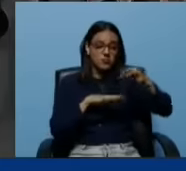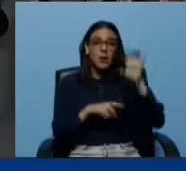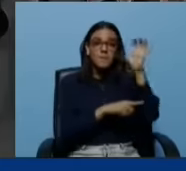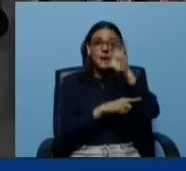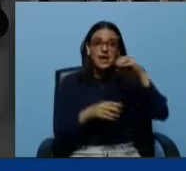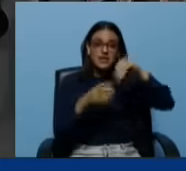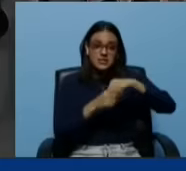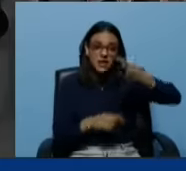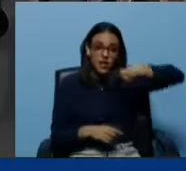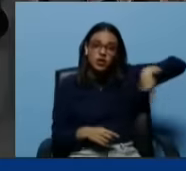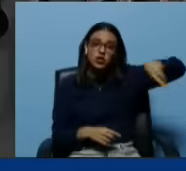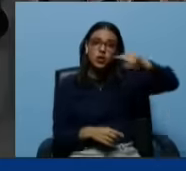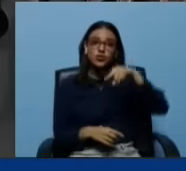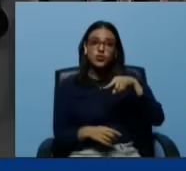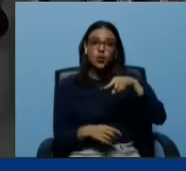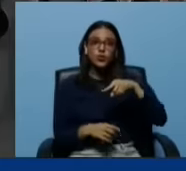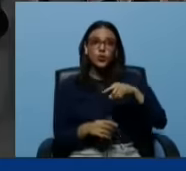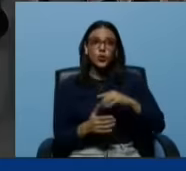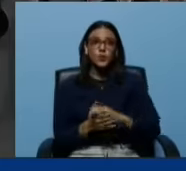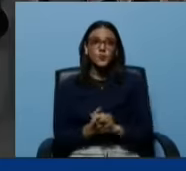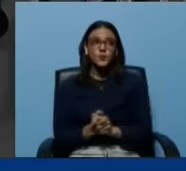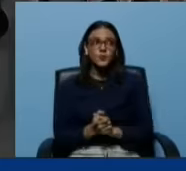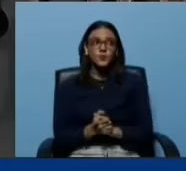en la CARICOM,